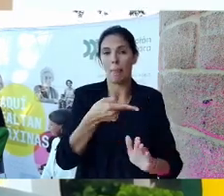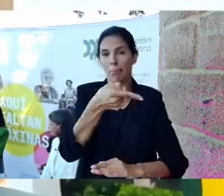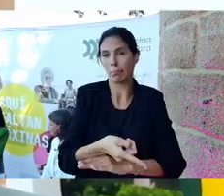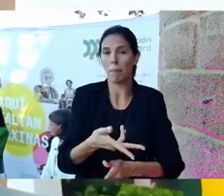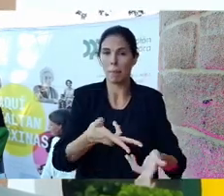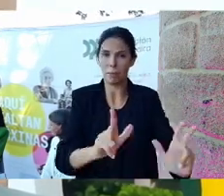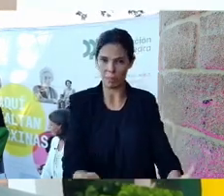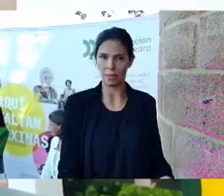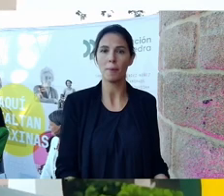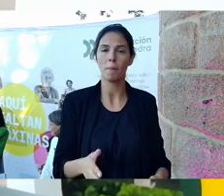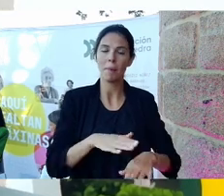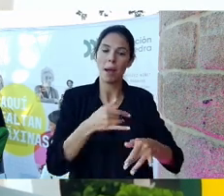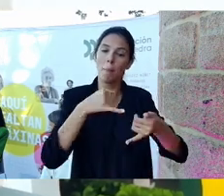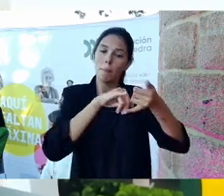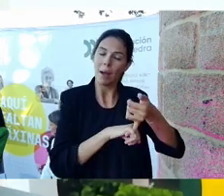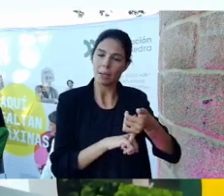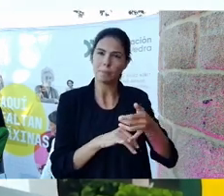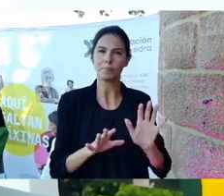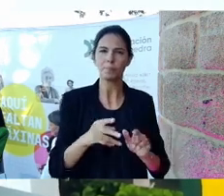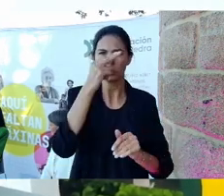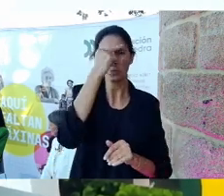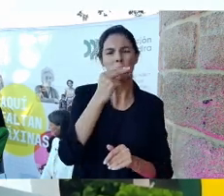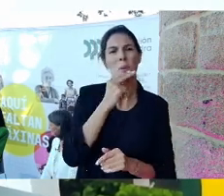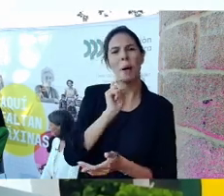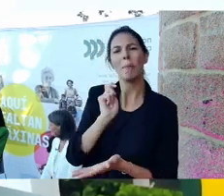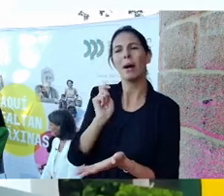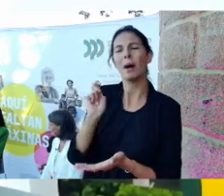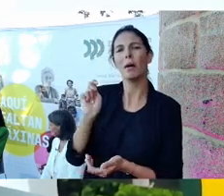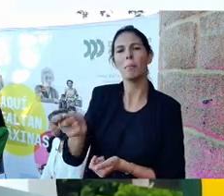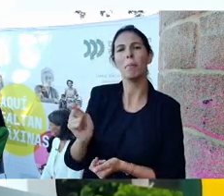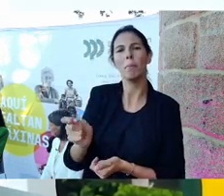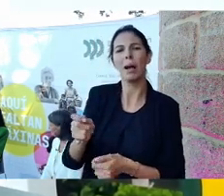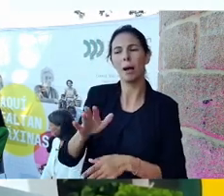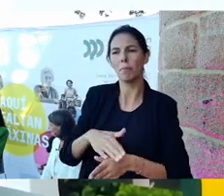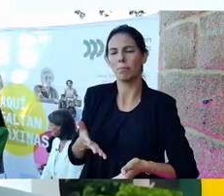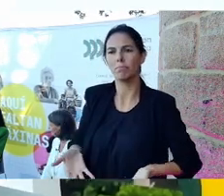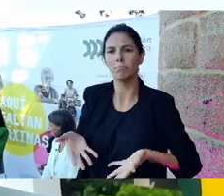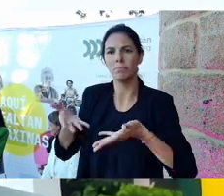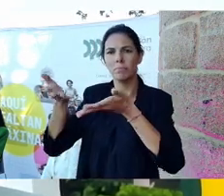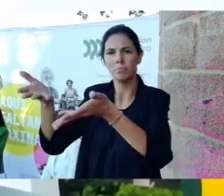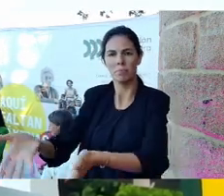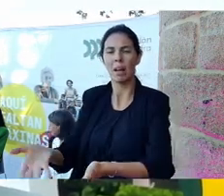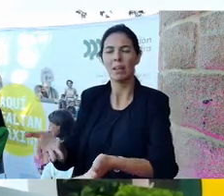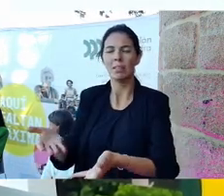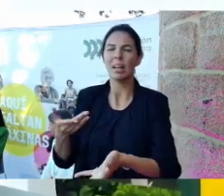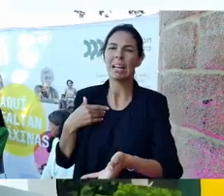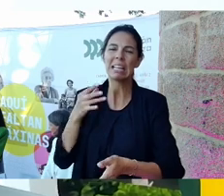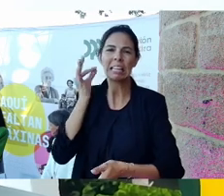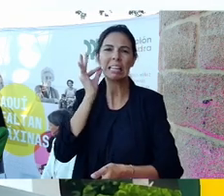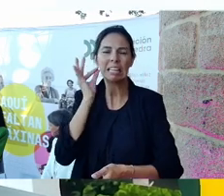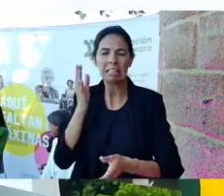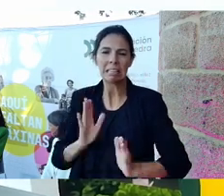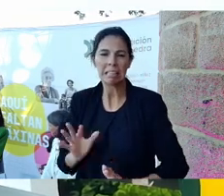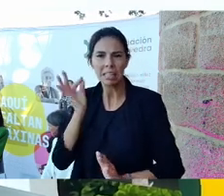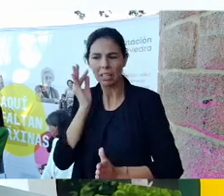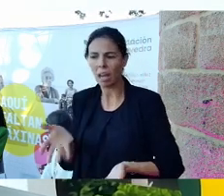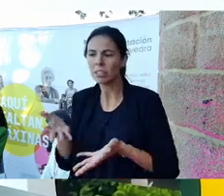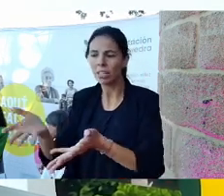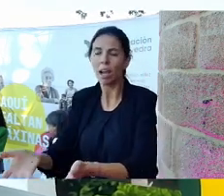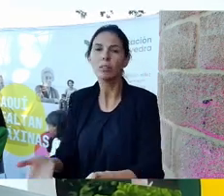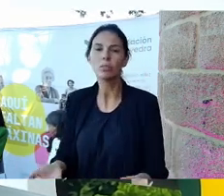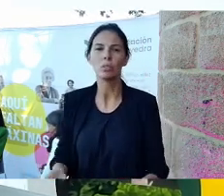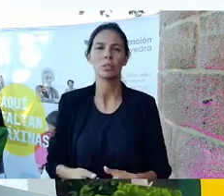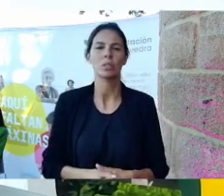contraer matrimonio. E que paga o seu pai entregando a súa filla a Raimundo de Borgoña?